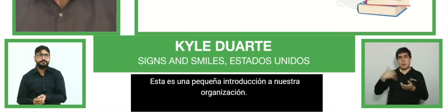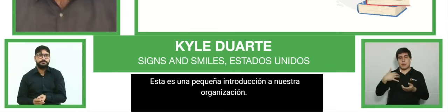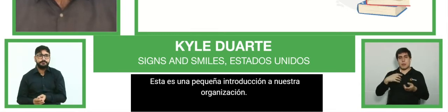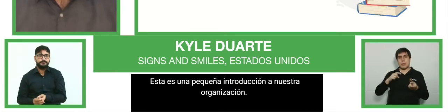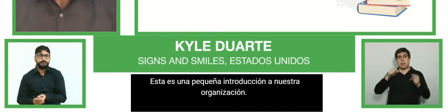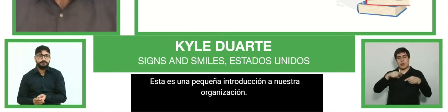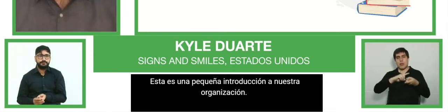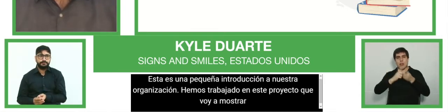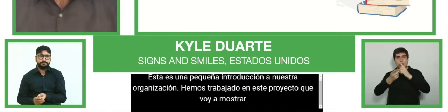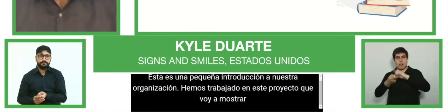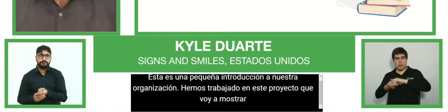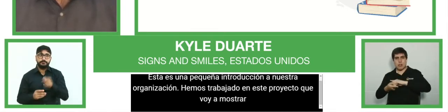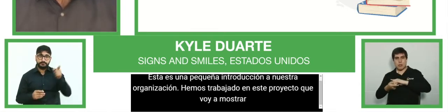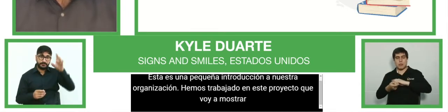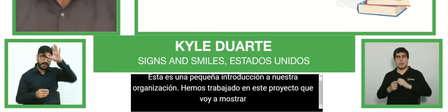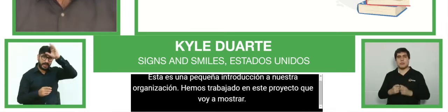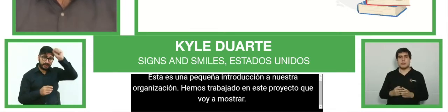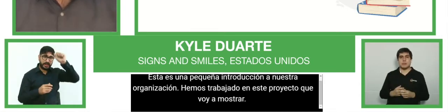que empezó.